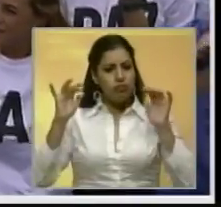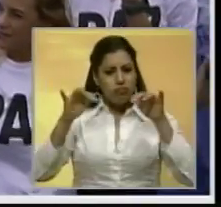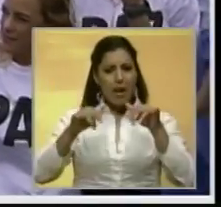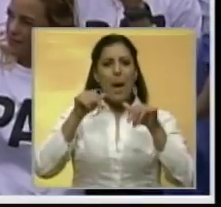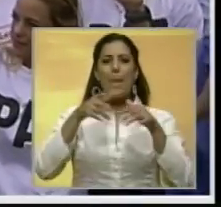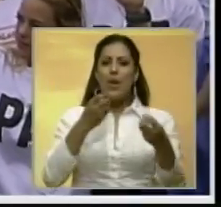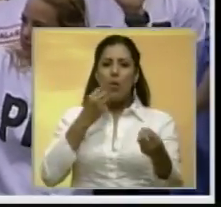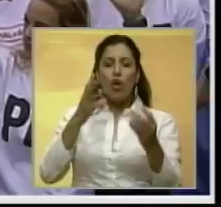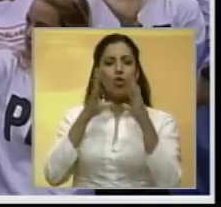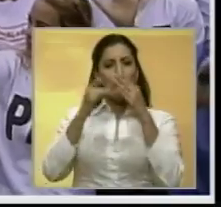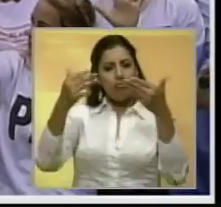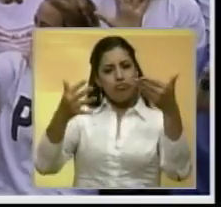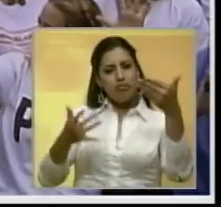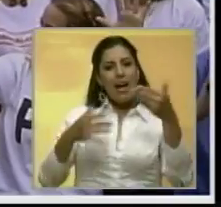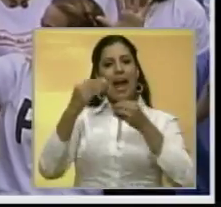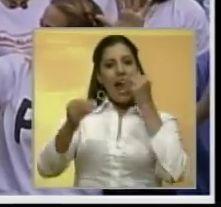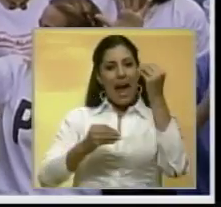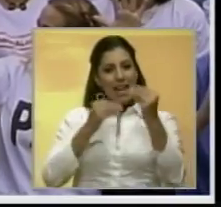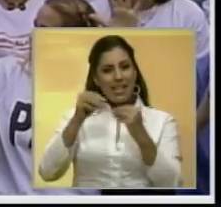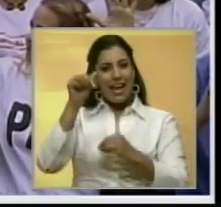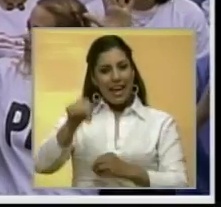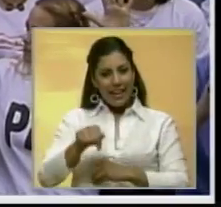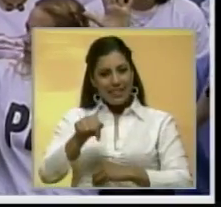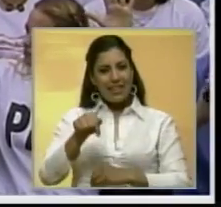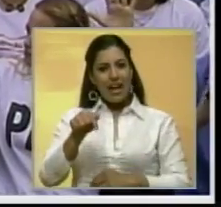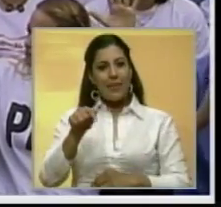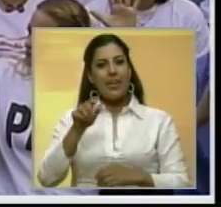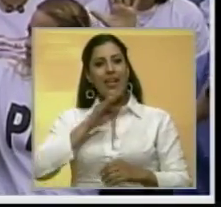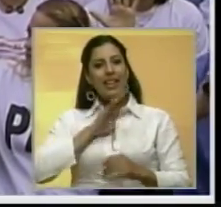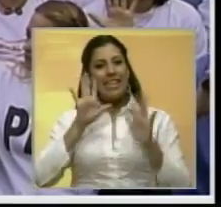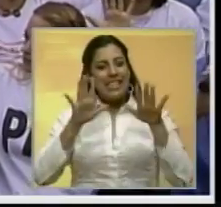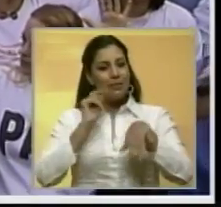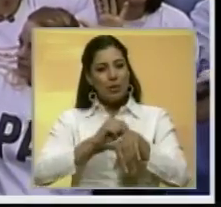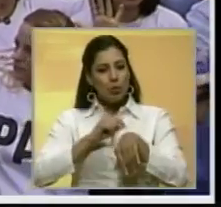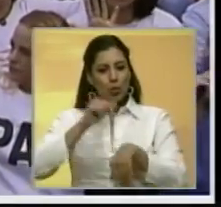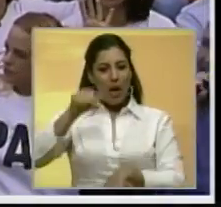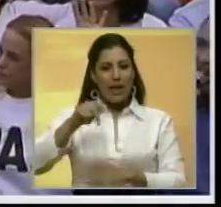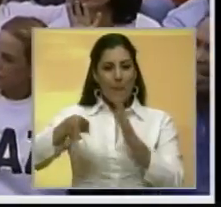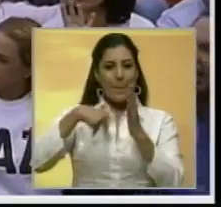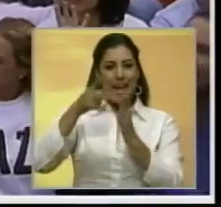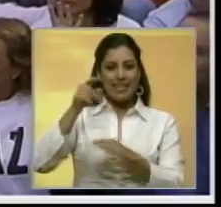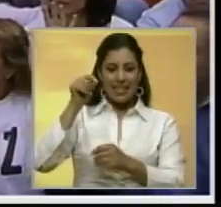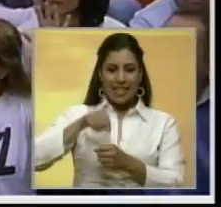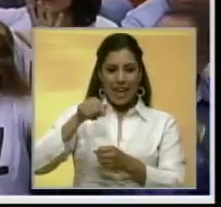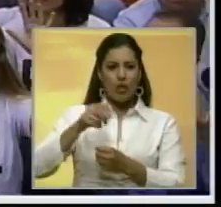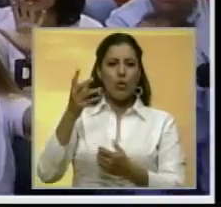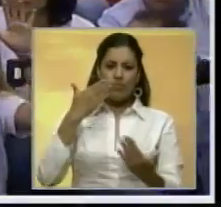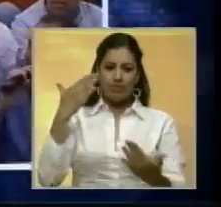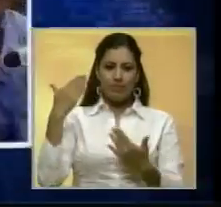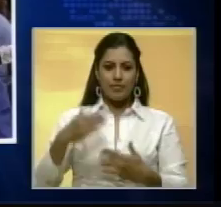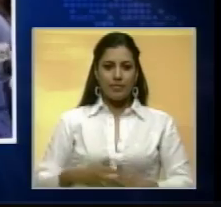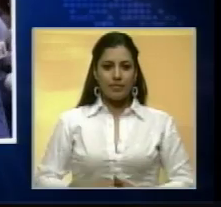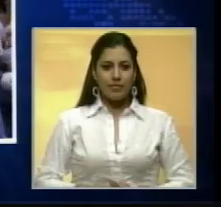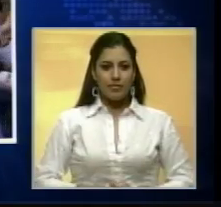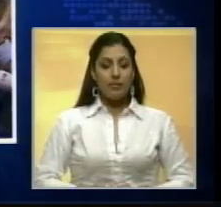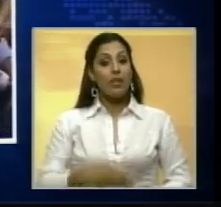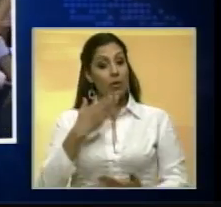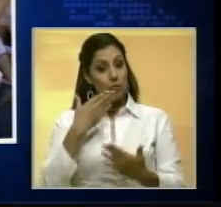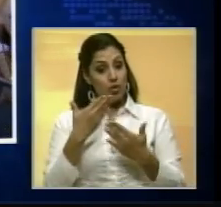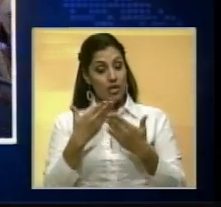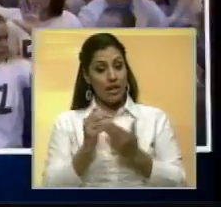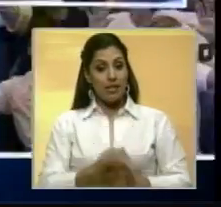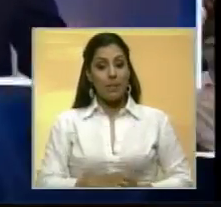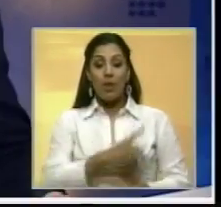para llevarle todos los detalles que se realicen en esta toma de 10 minutos acá en la Plaza Brión de Chacayito. Regresamos con ustedes. Muchísimas